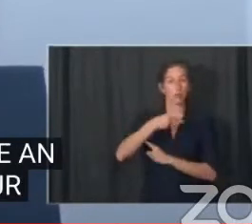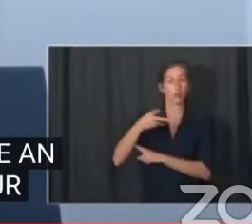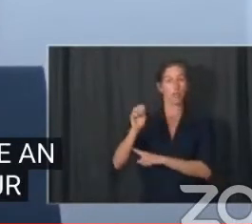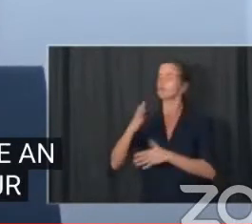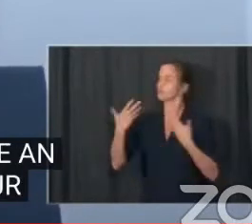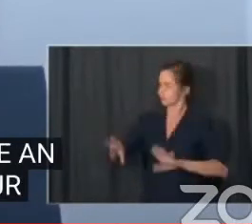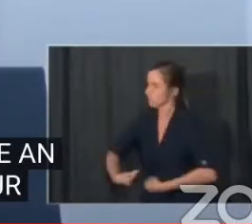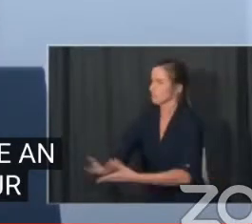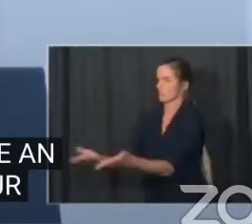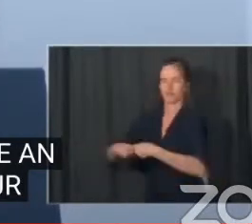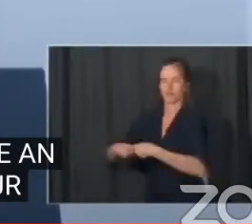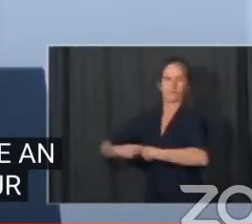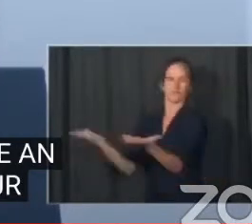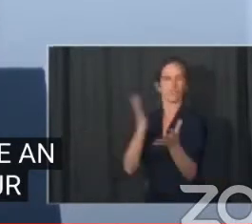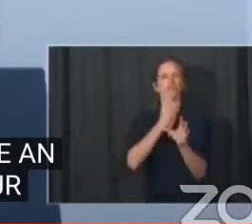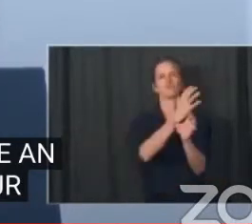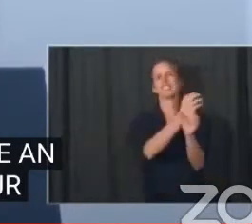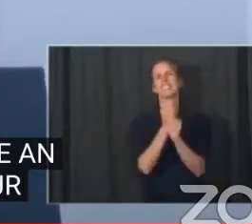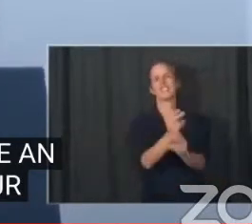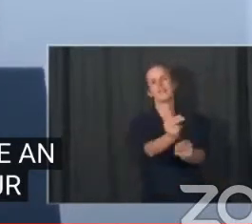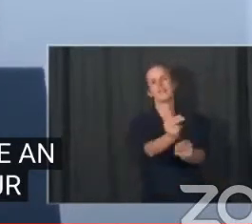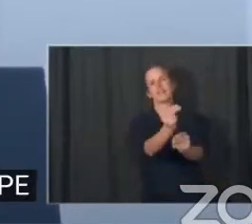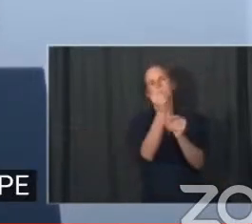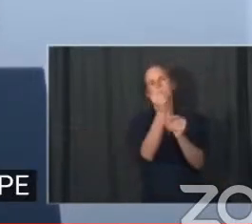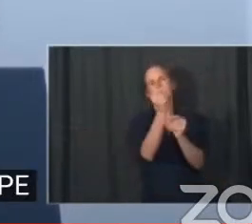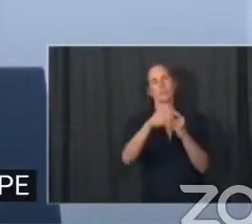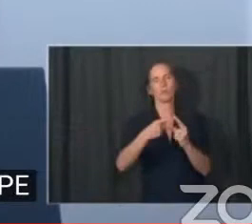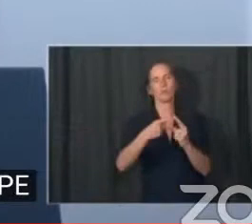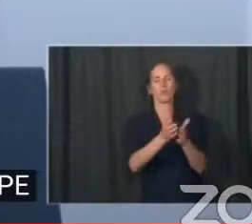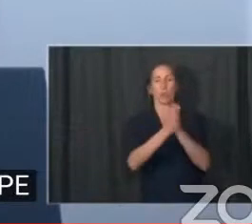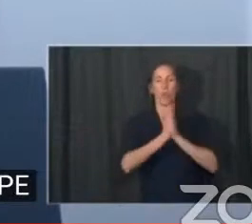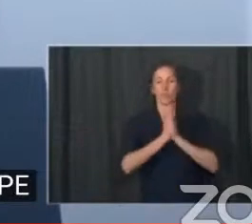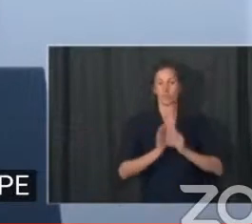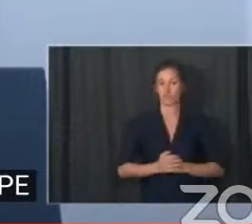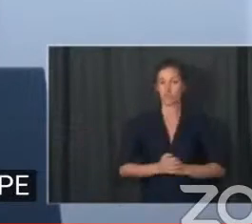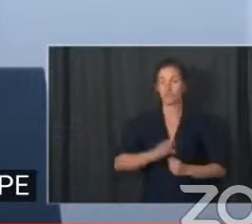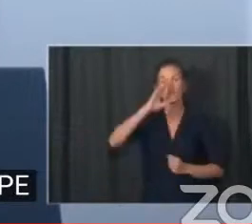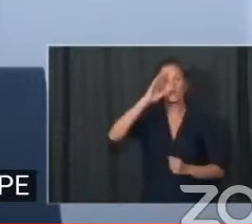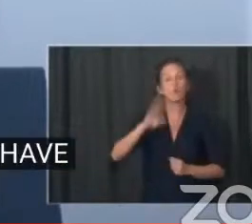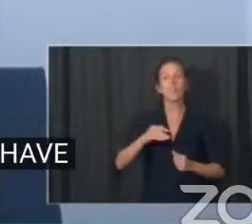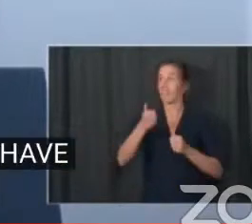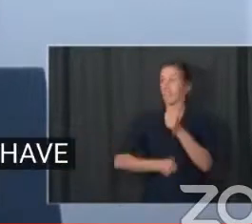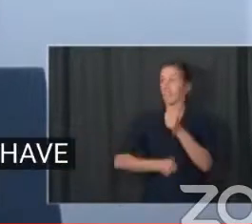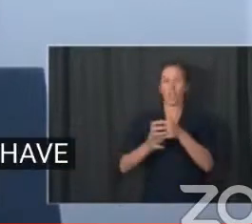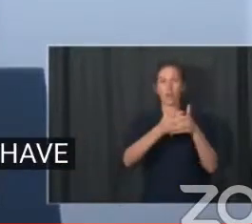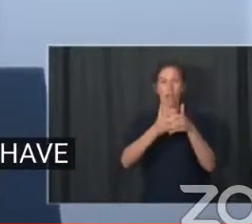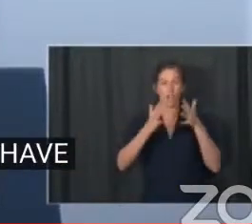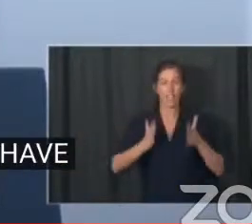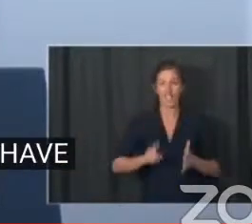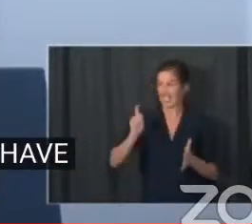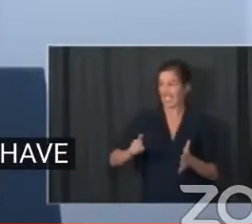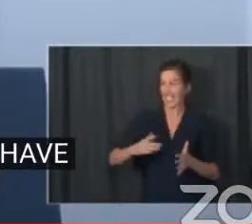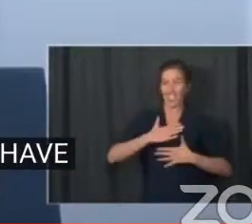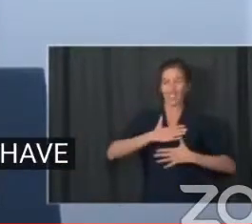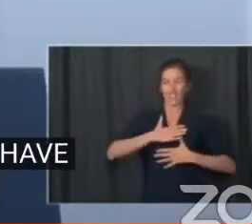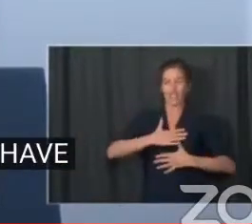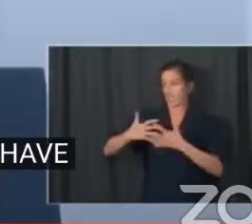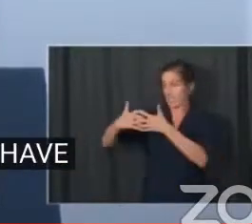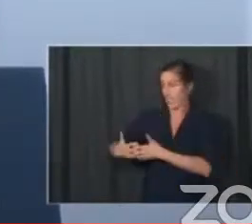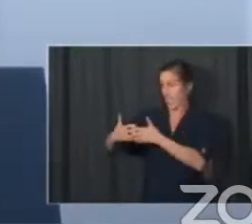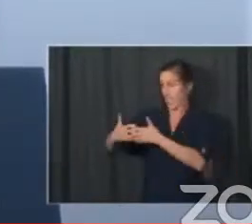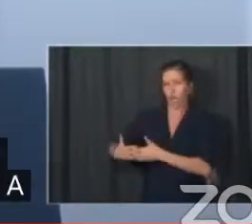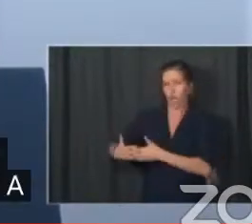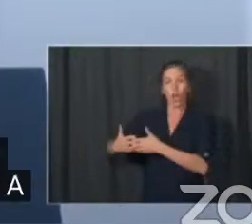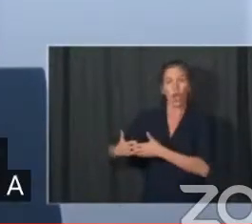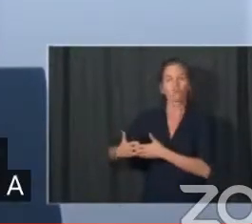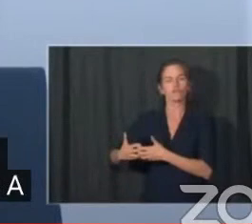y la producción y hemos hecho una inversión histórica. Todos los estados que han requerido los hemos